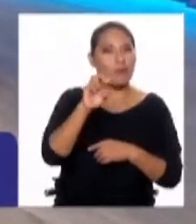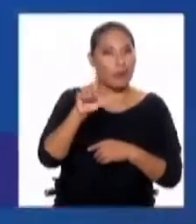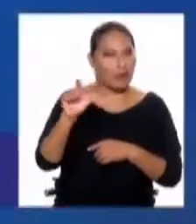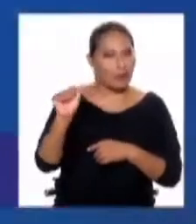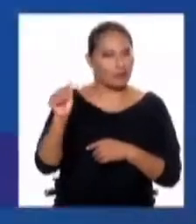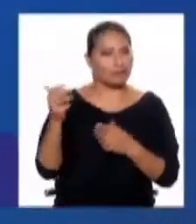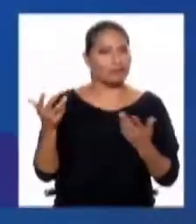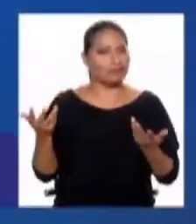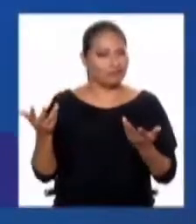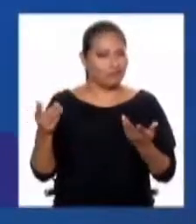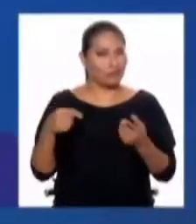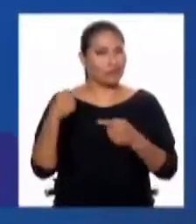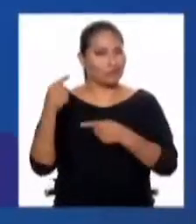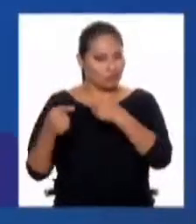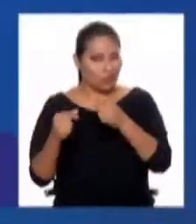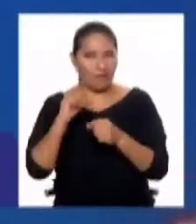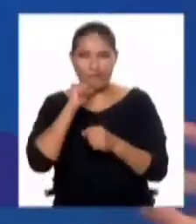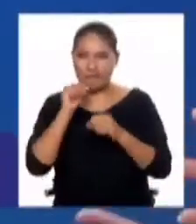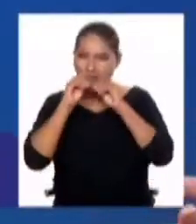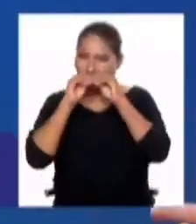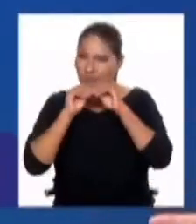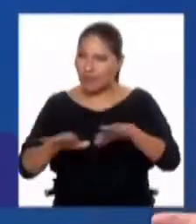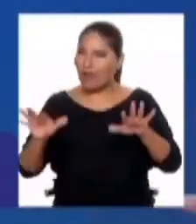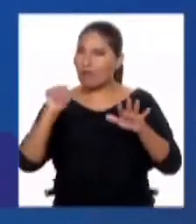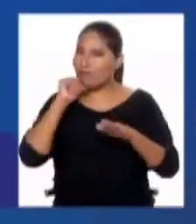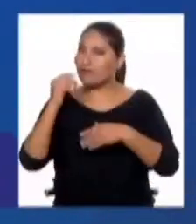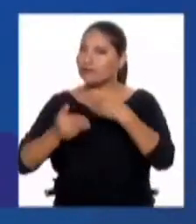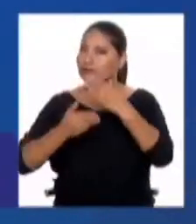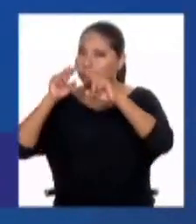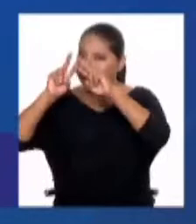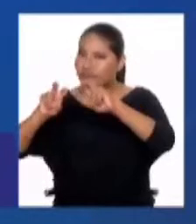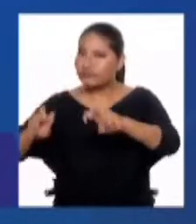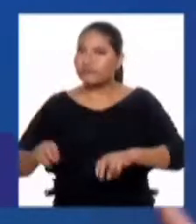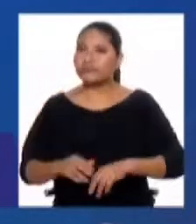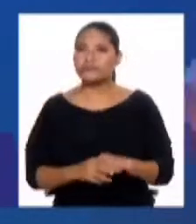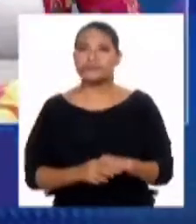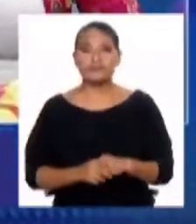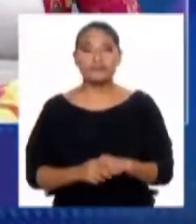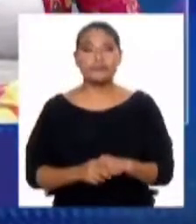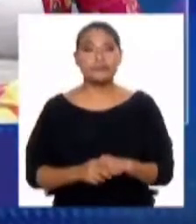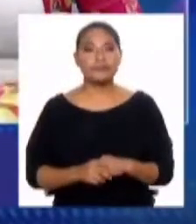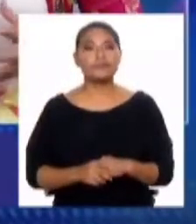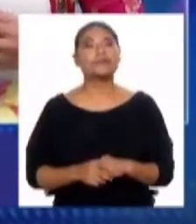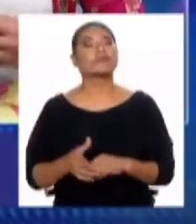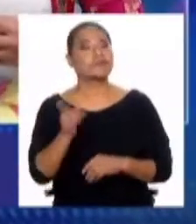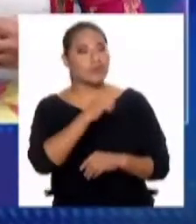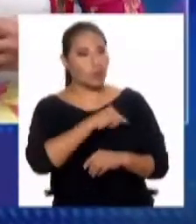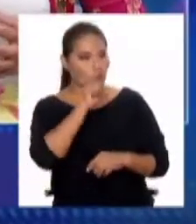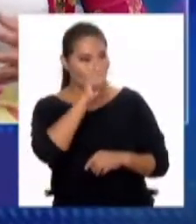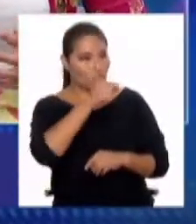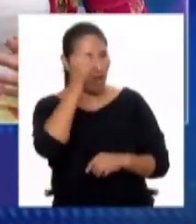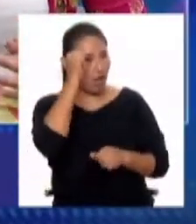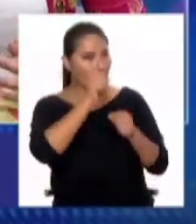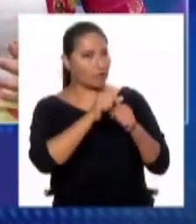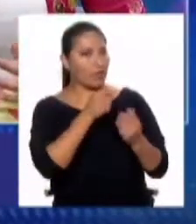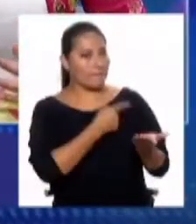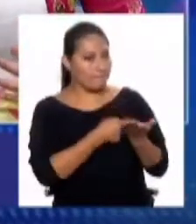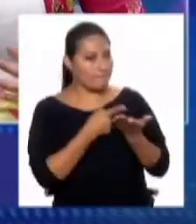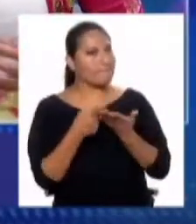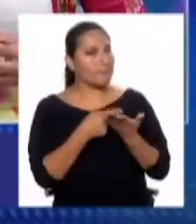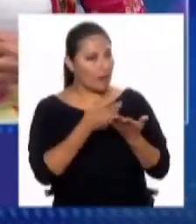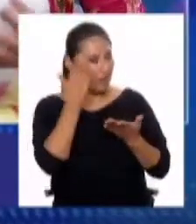Yo espero que todo eso salga a la luz. Usted ha estado vinculado con la planificación durante el gobierno de Toledo, pero además tiene